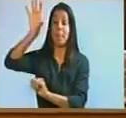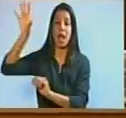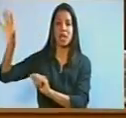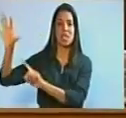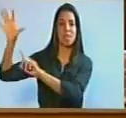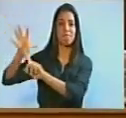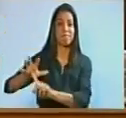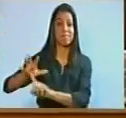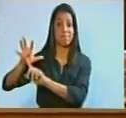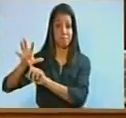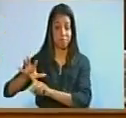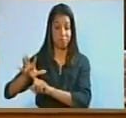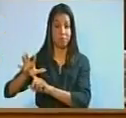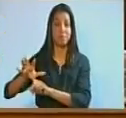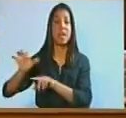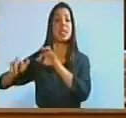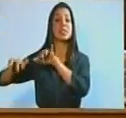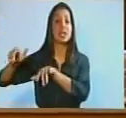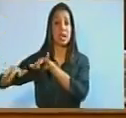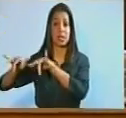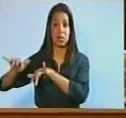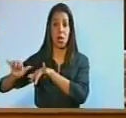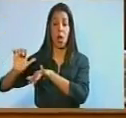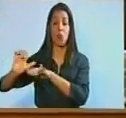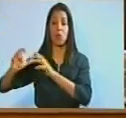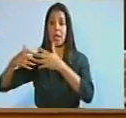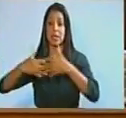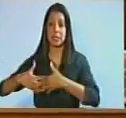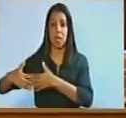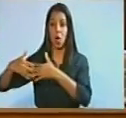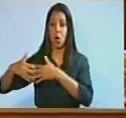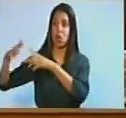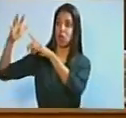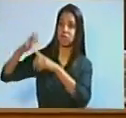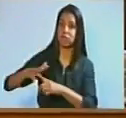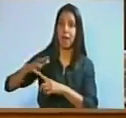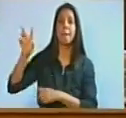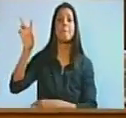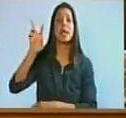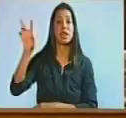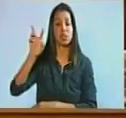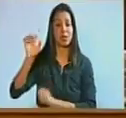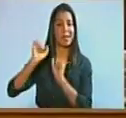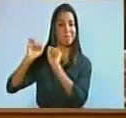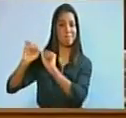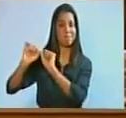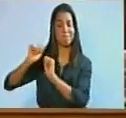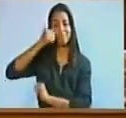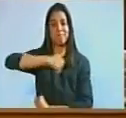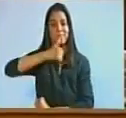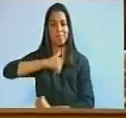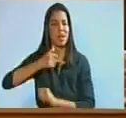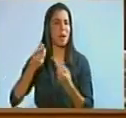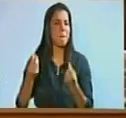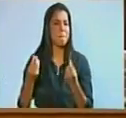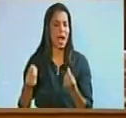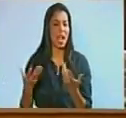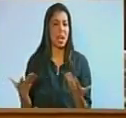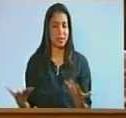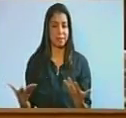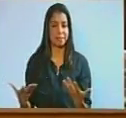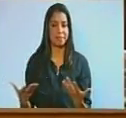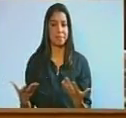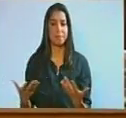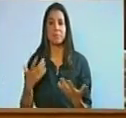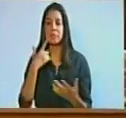que desde la Secretaría del Tesoro de los Estados Unidos pretende imponerse a nuestra patria para la utilización